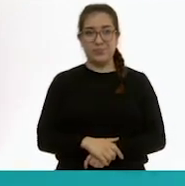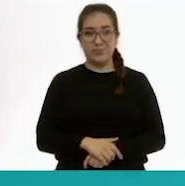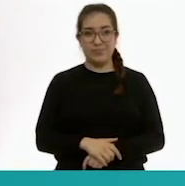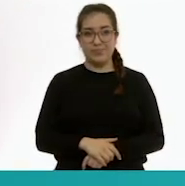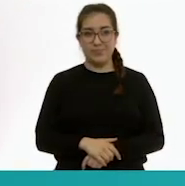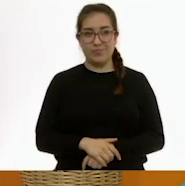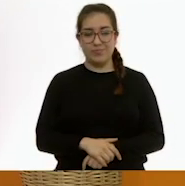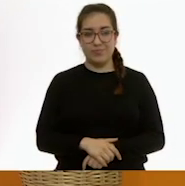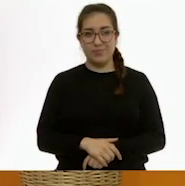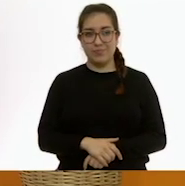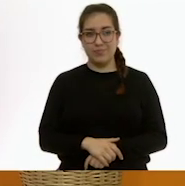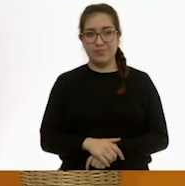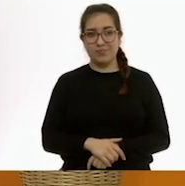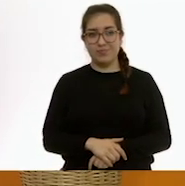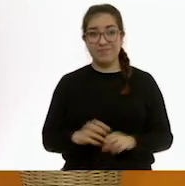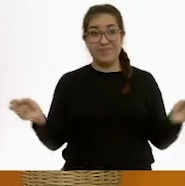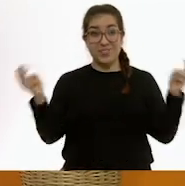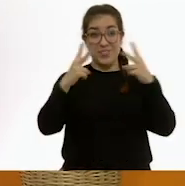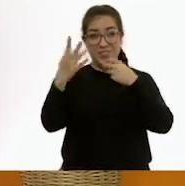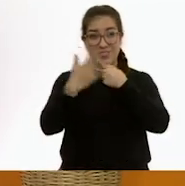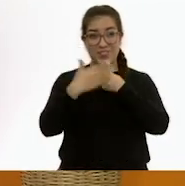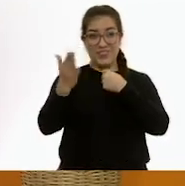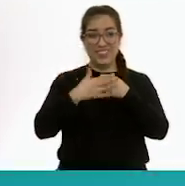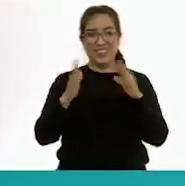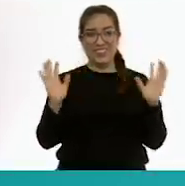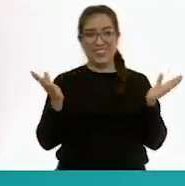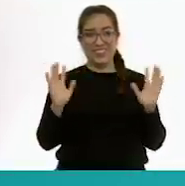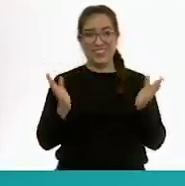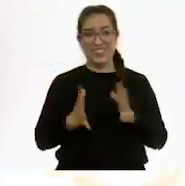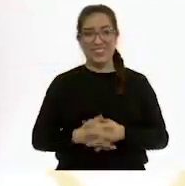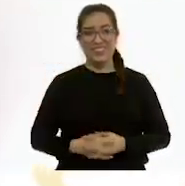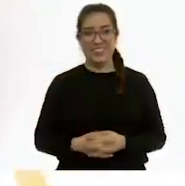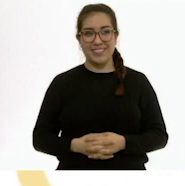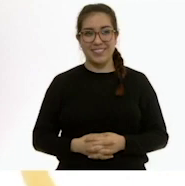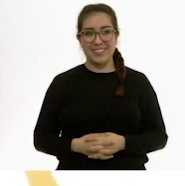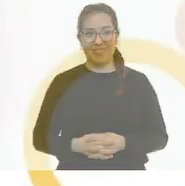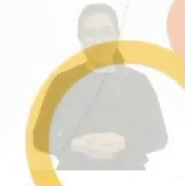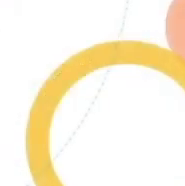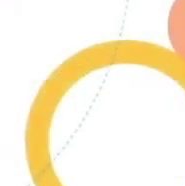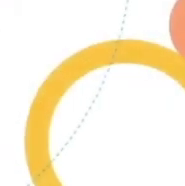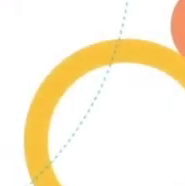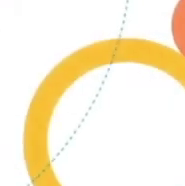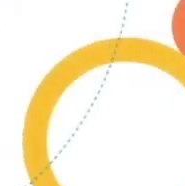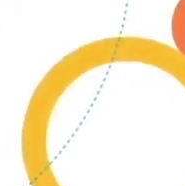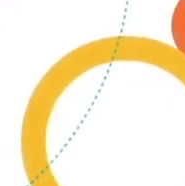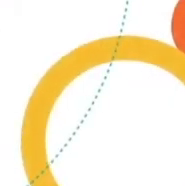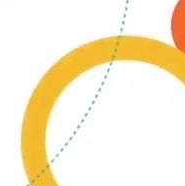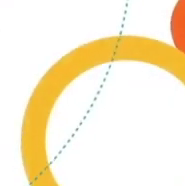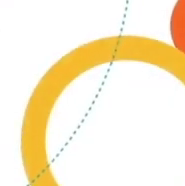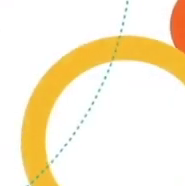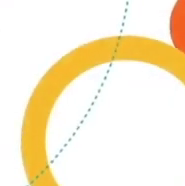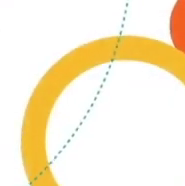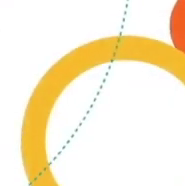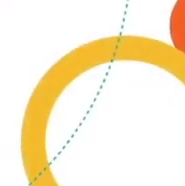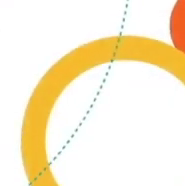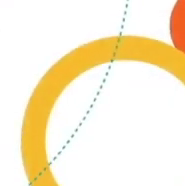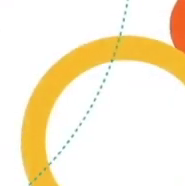aprendeencasa.sep.gob.mx. ¡Hasta la próxima!